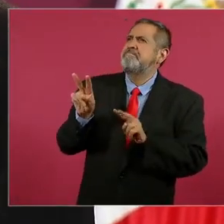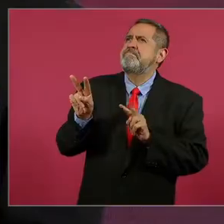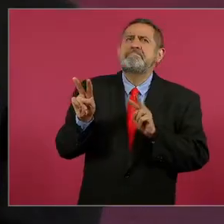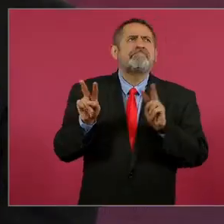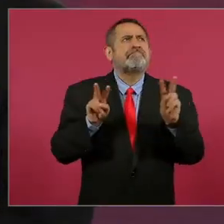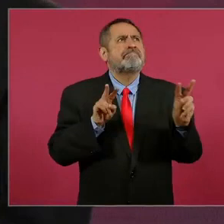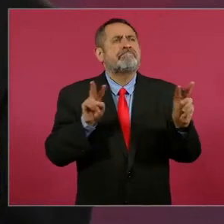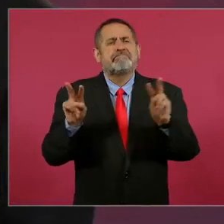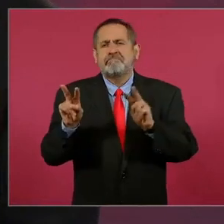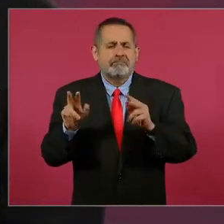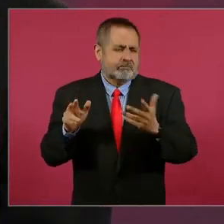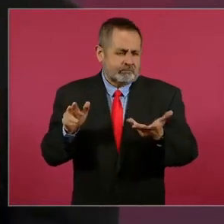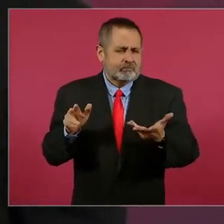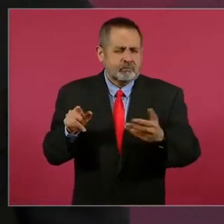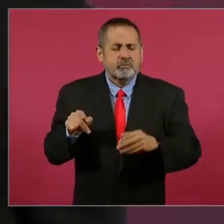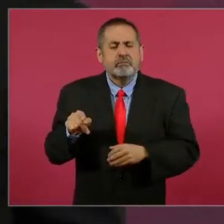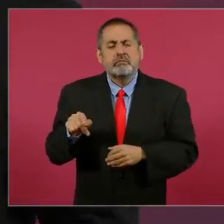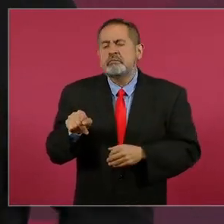ver si